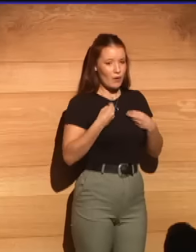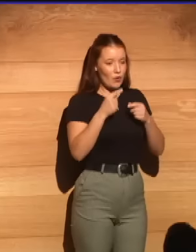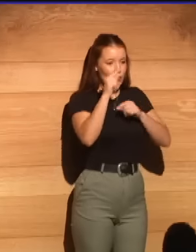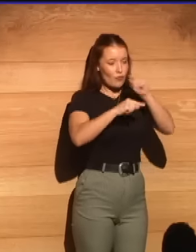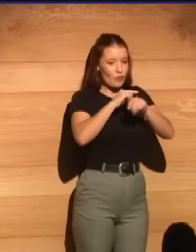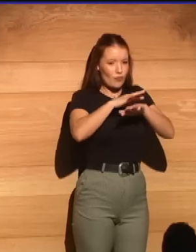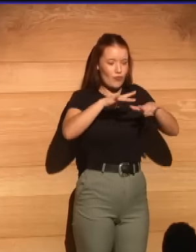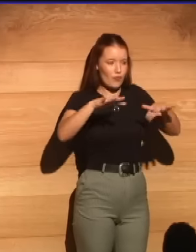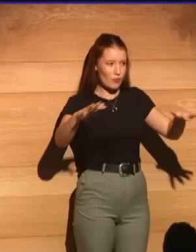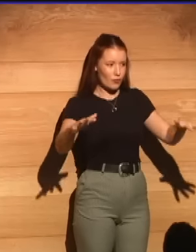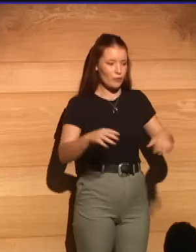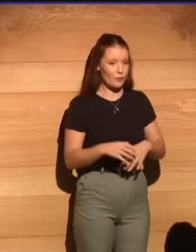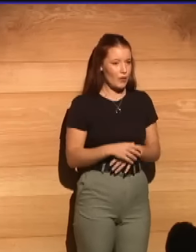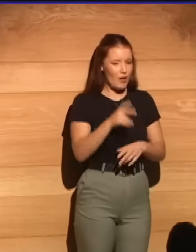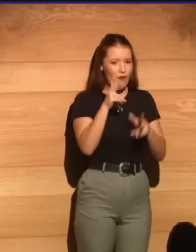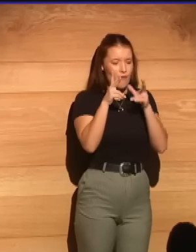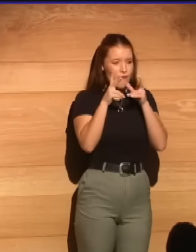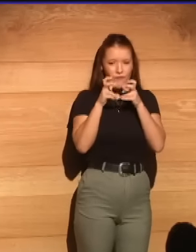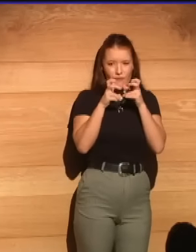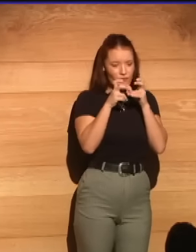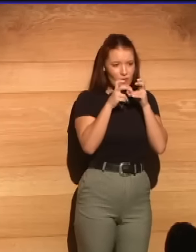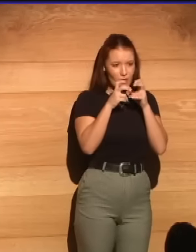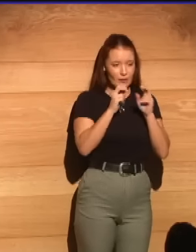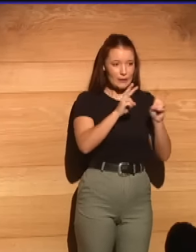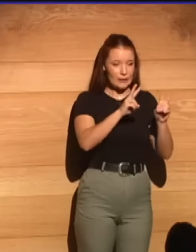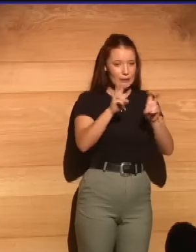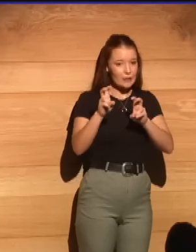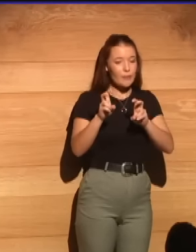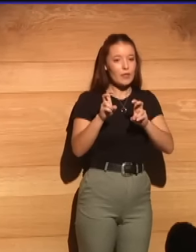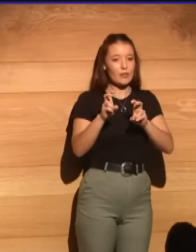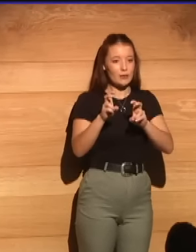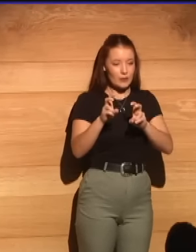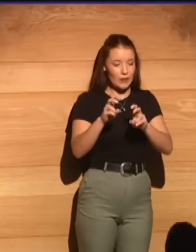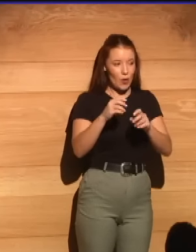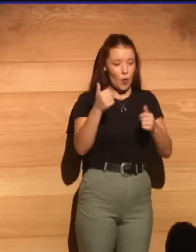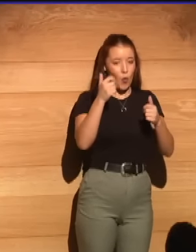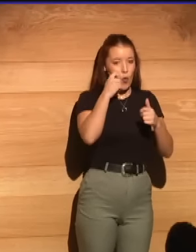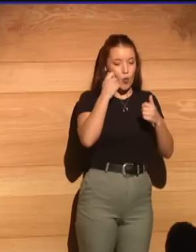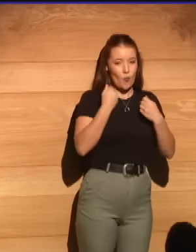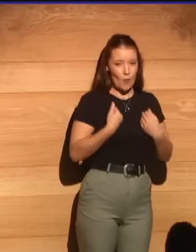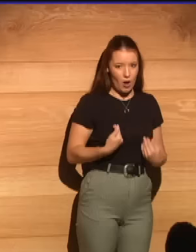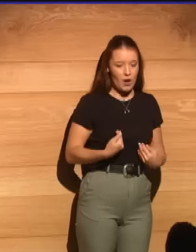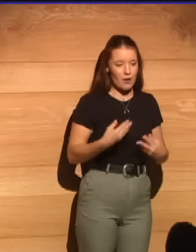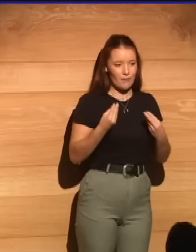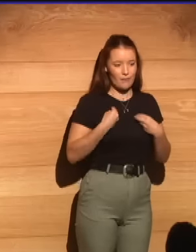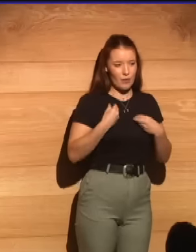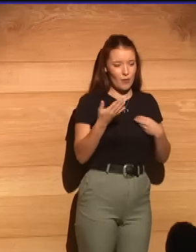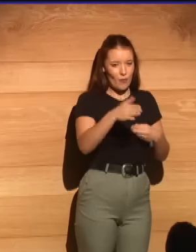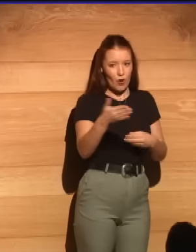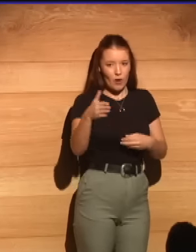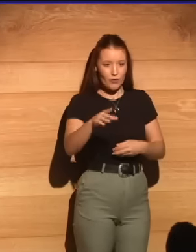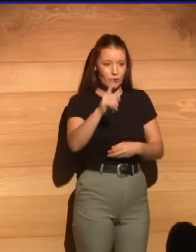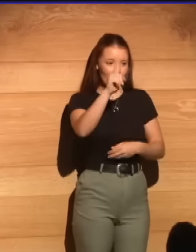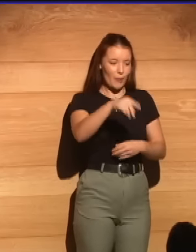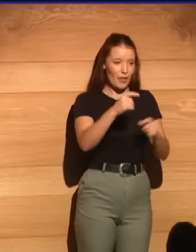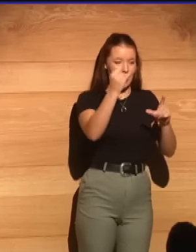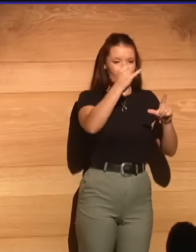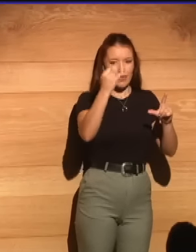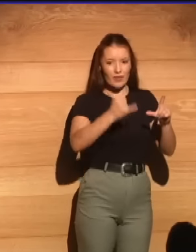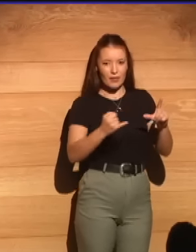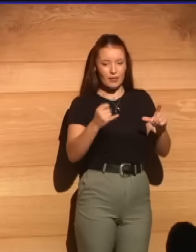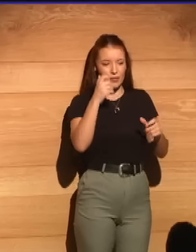sido terrorífica en cuestiones de términos de vidas humanas, de crisis social, sanitaria y